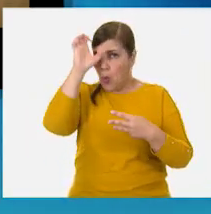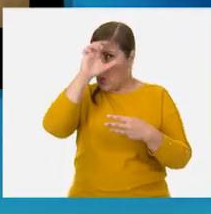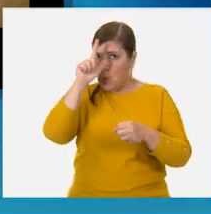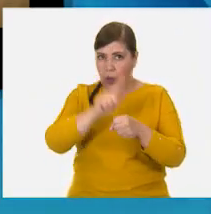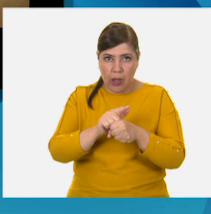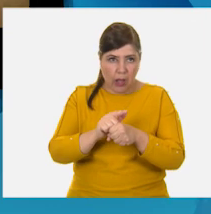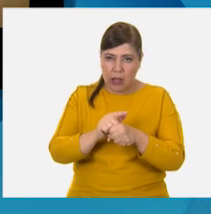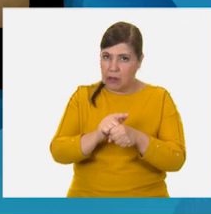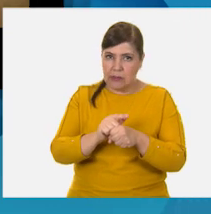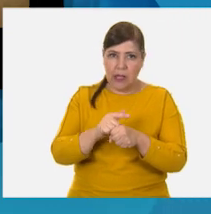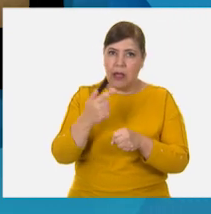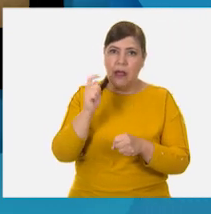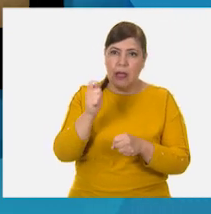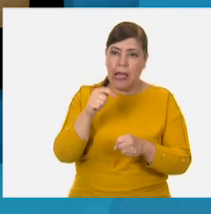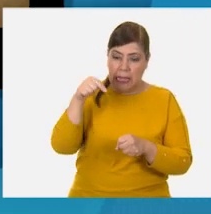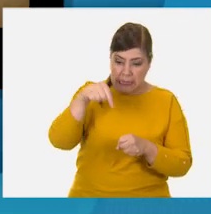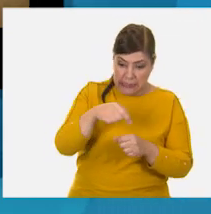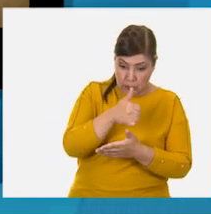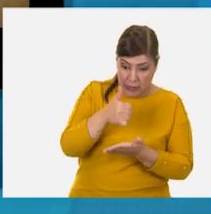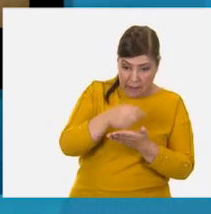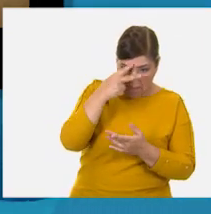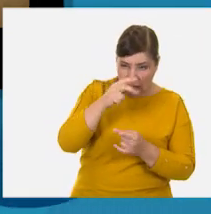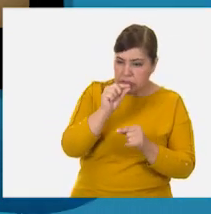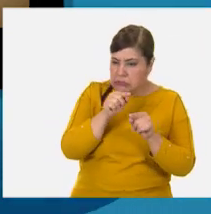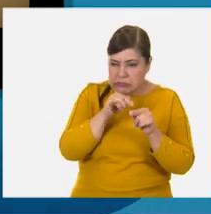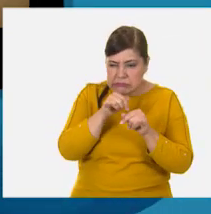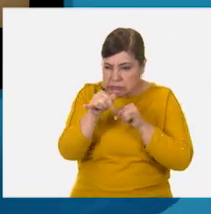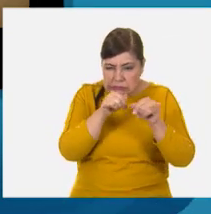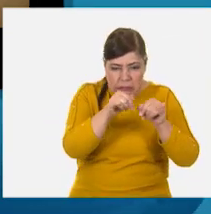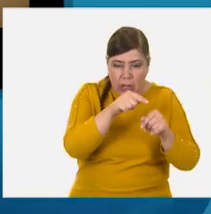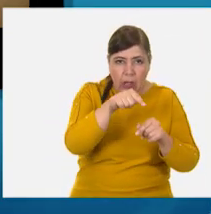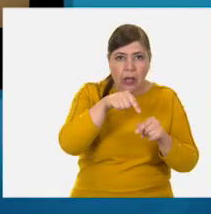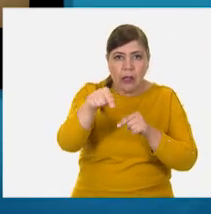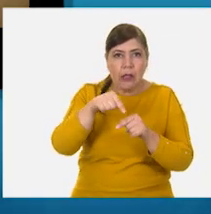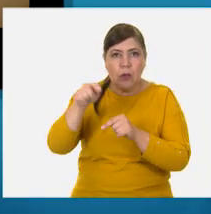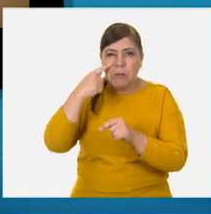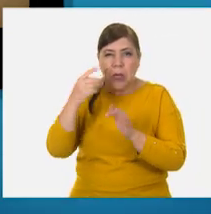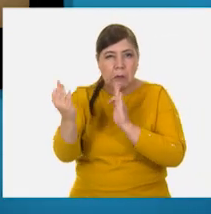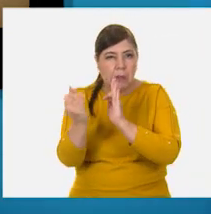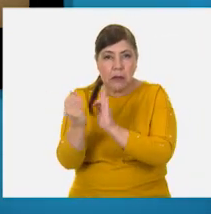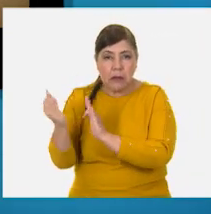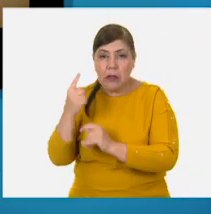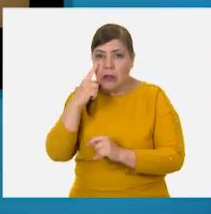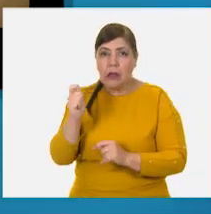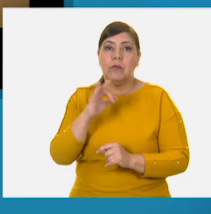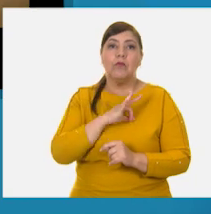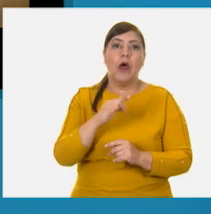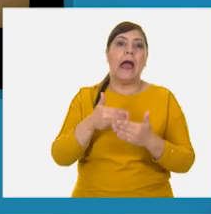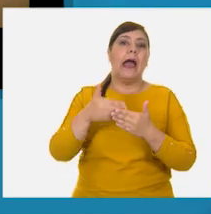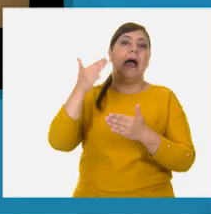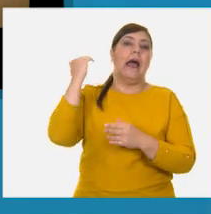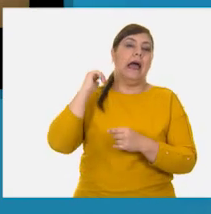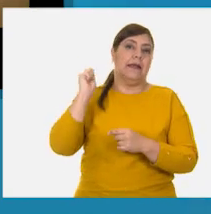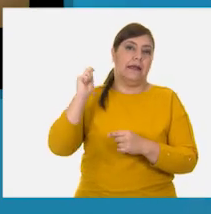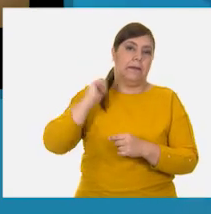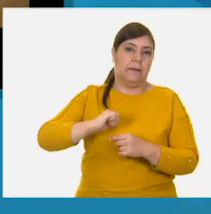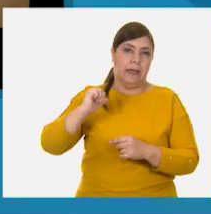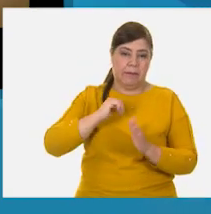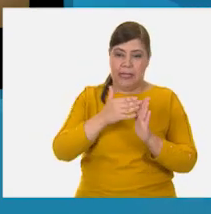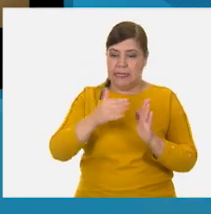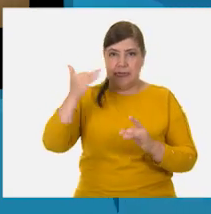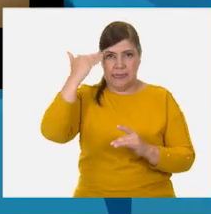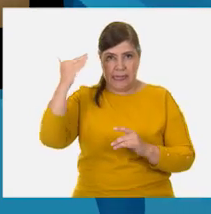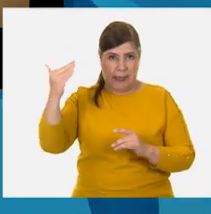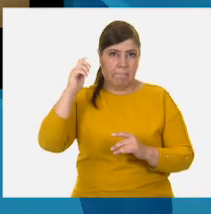unos cuantos kilómetros de la Ciudad de México está tan presente para observar lo que fue nuestro pasado virreinal, un poco